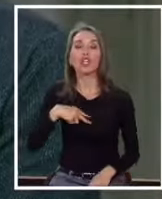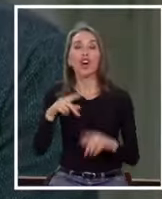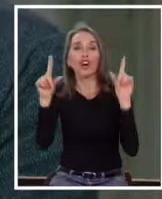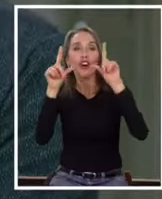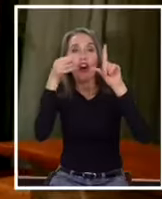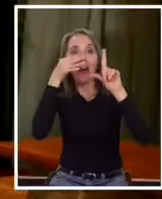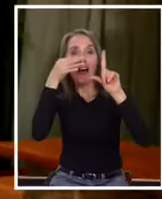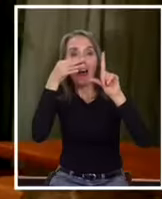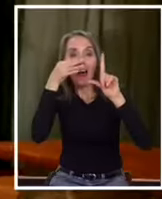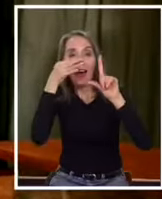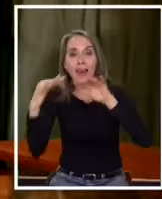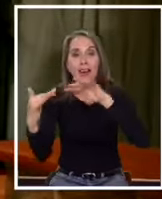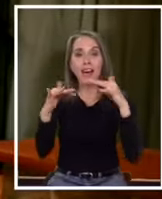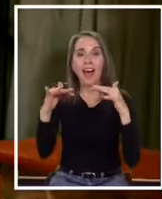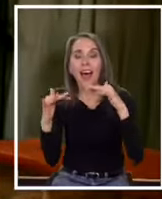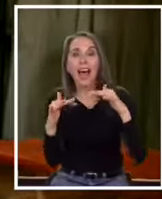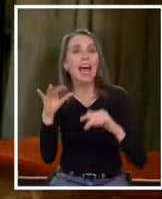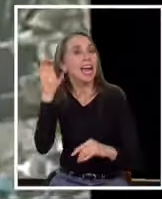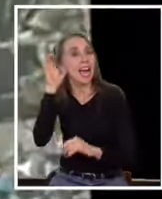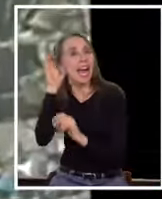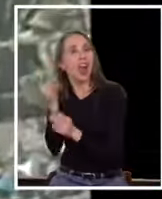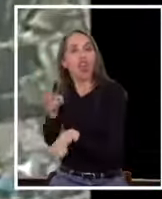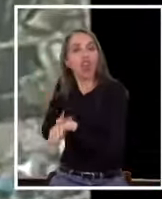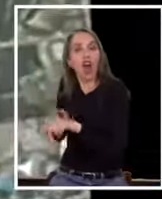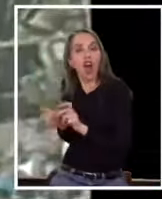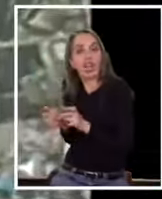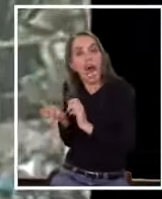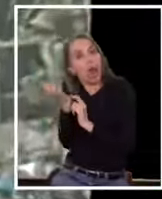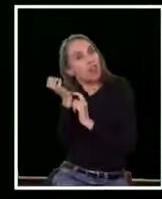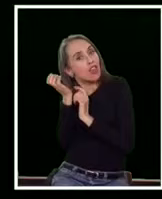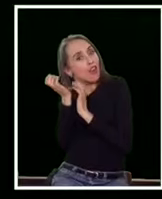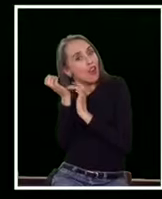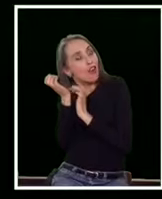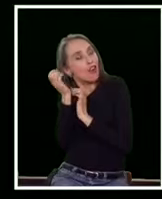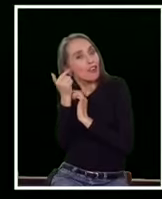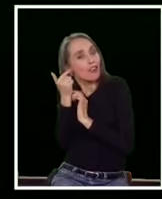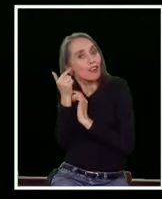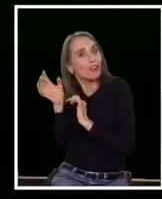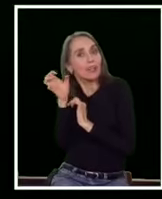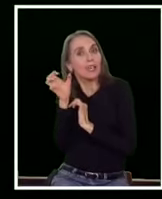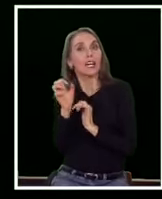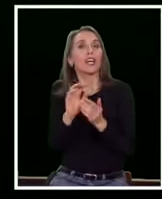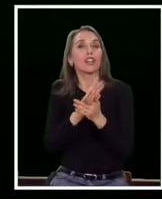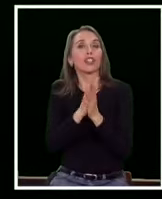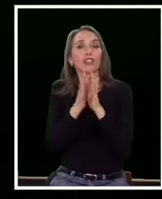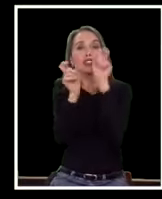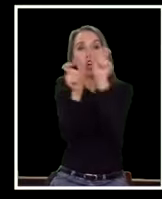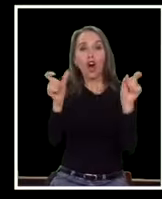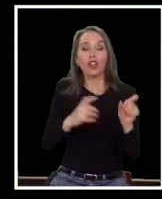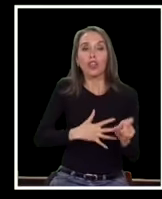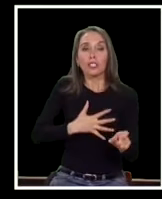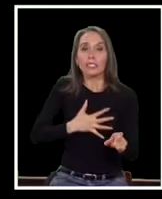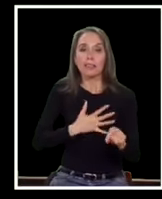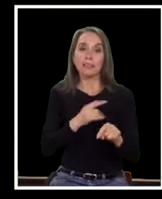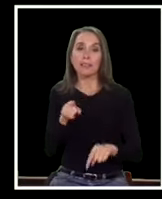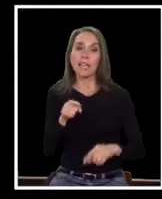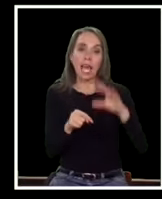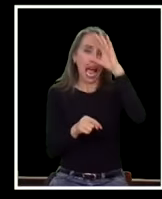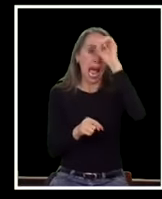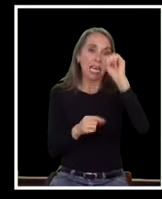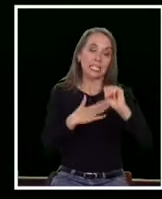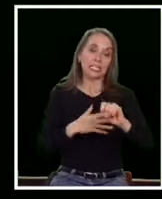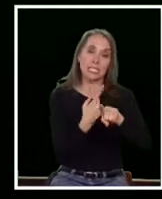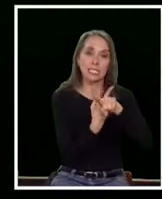veíamos el partido por televisión, pero lo escuchábamos por la radio. Que todo el mundo ya palpaba el revanchismo que